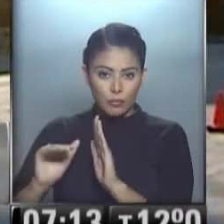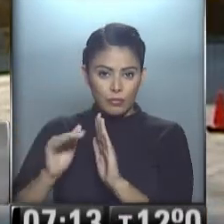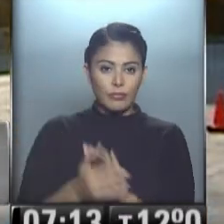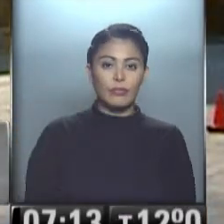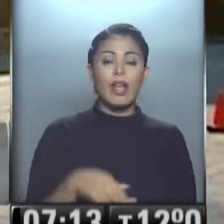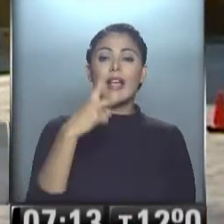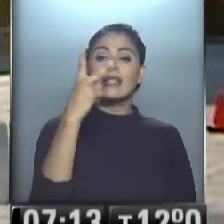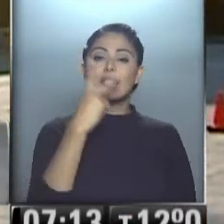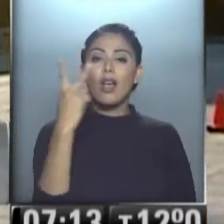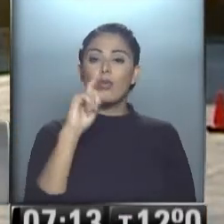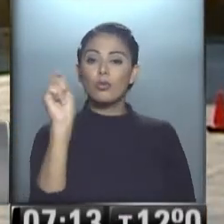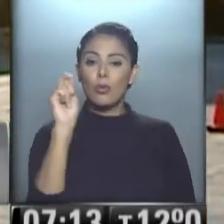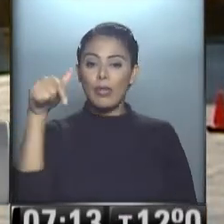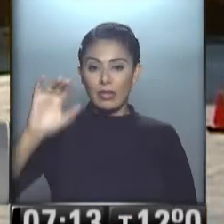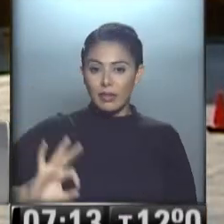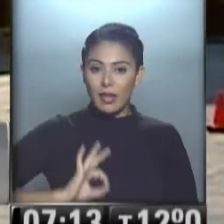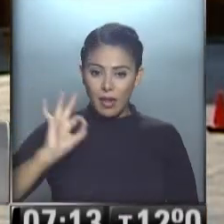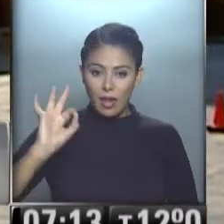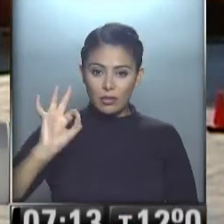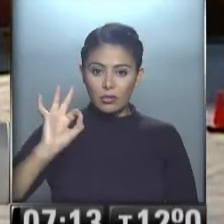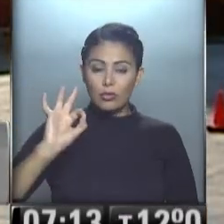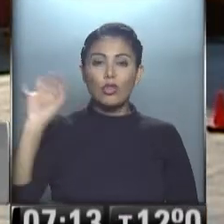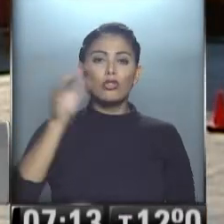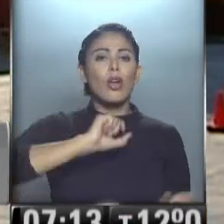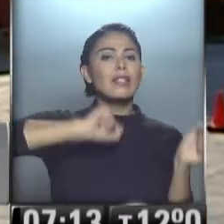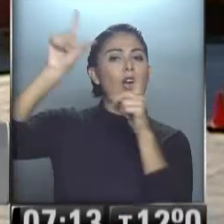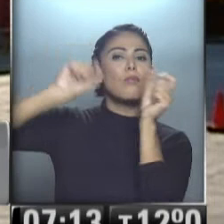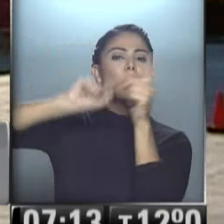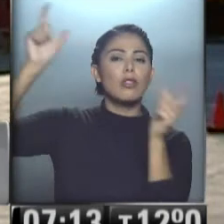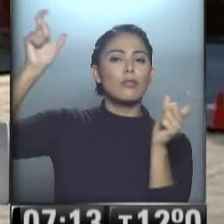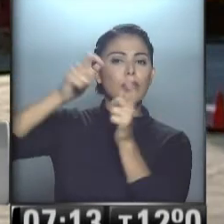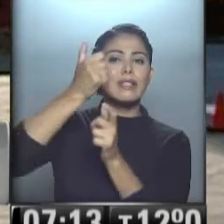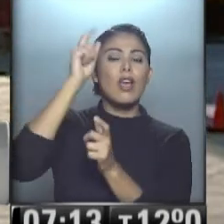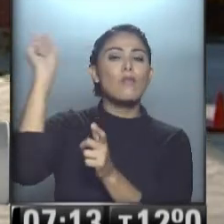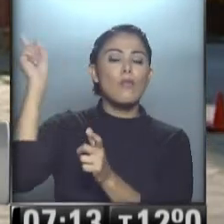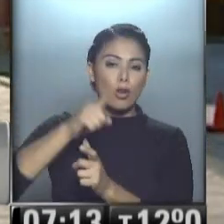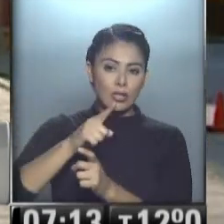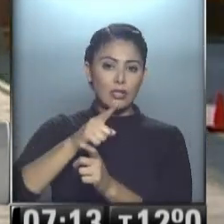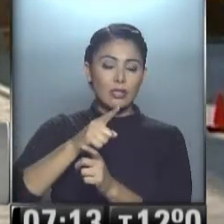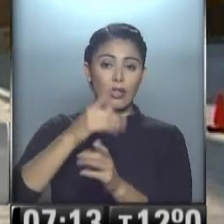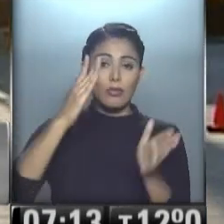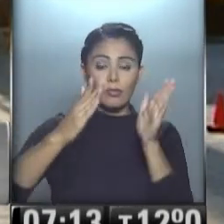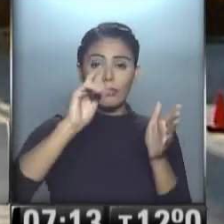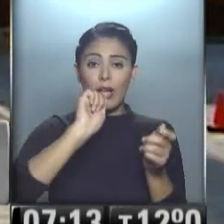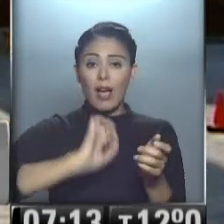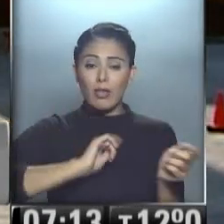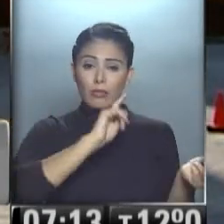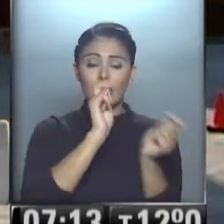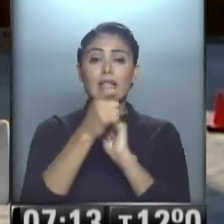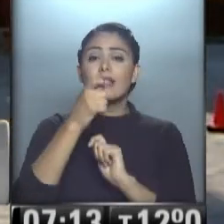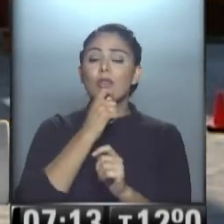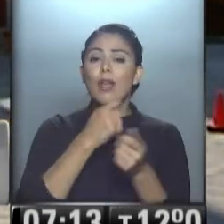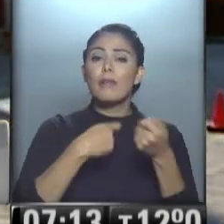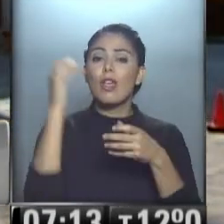el segundo mes del año, además, las exportaciones decrecieron 6% en términos interanuales y en el caso del mercado interno,